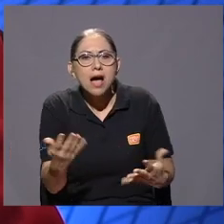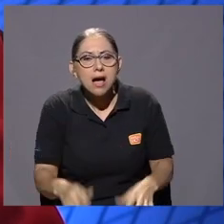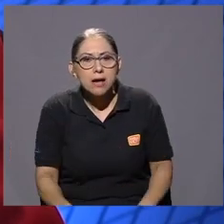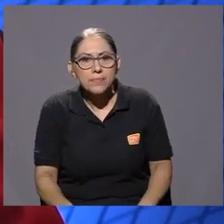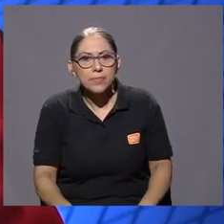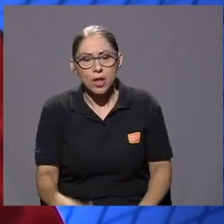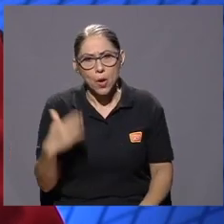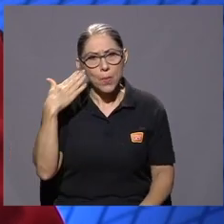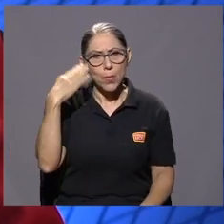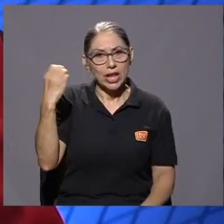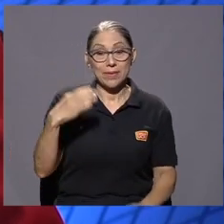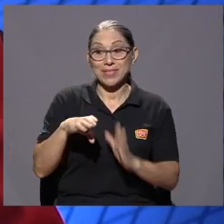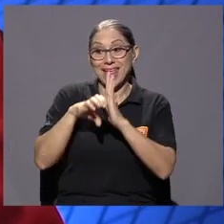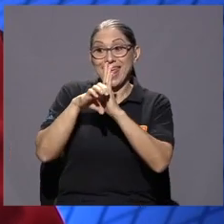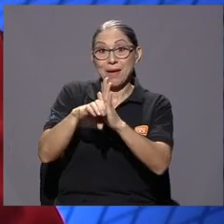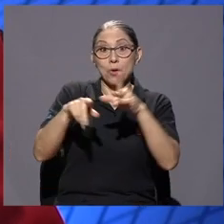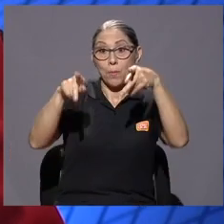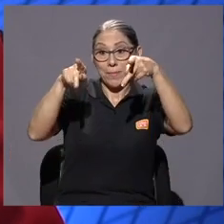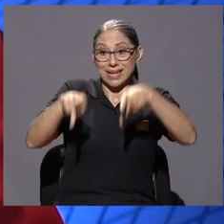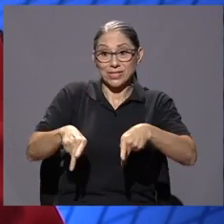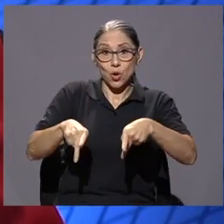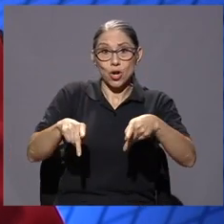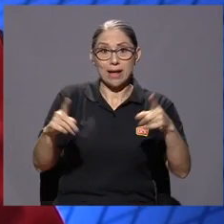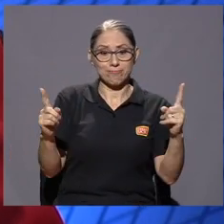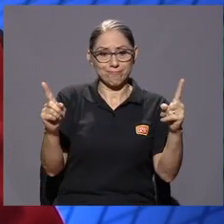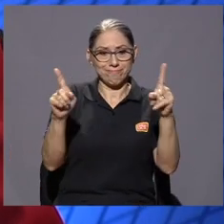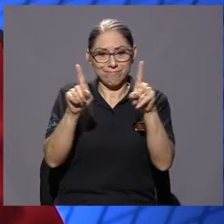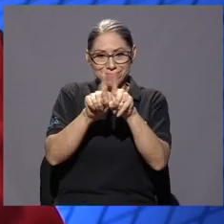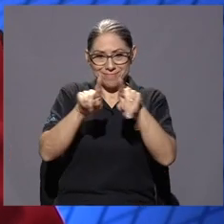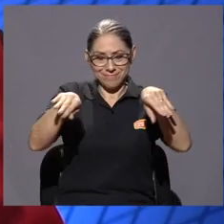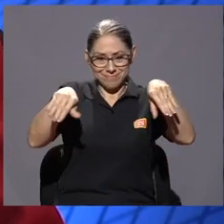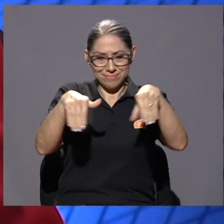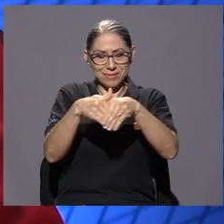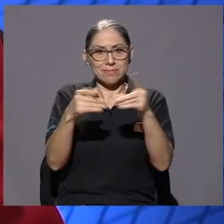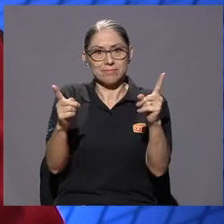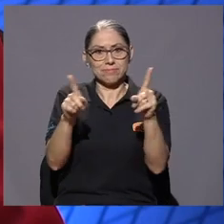¿Por qué razón? Porque si ya la persona no podía convivir con la otra,